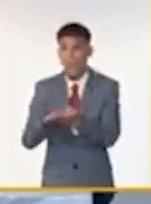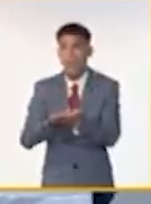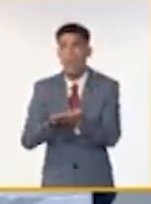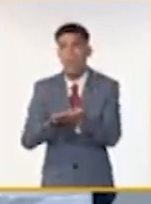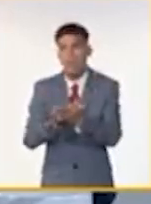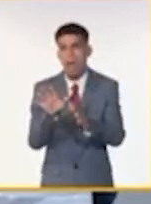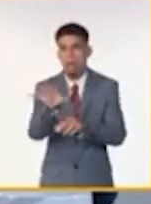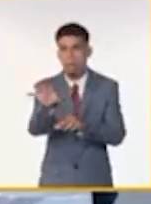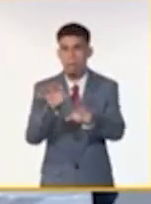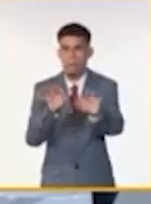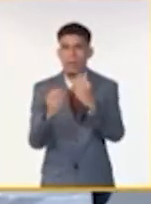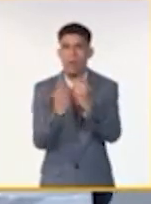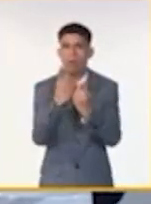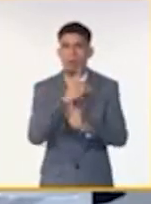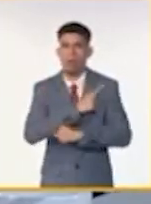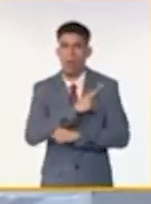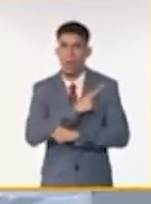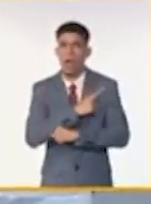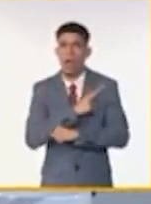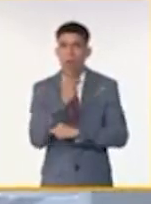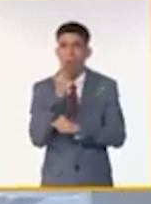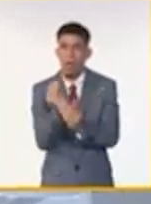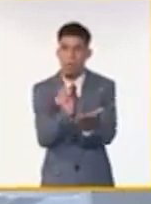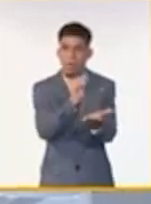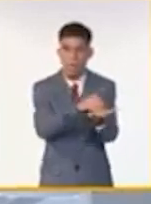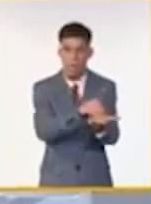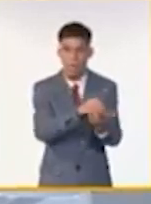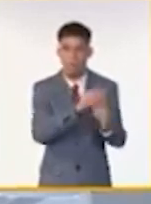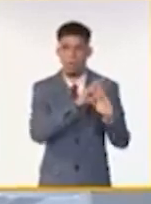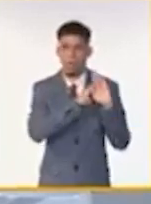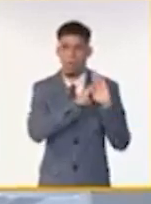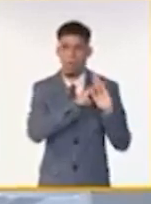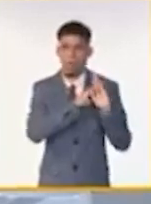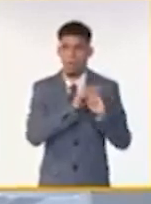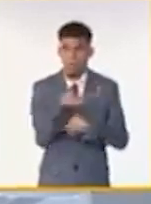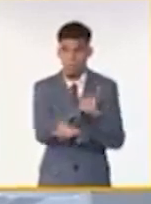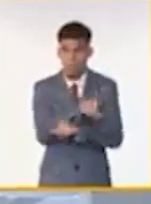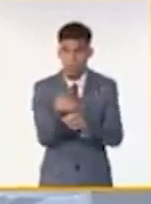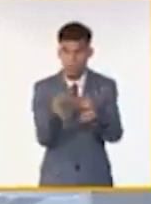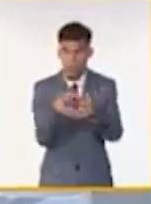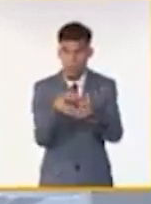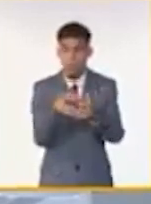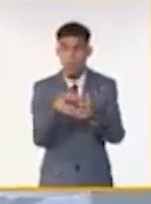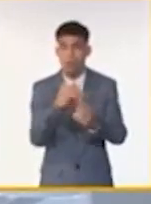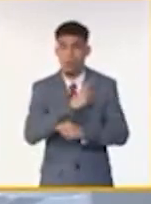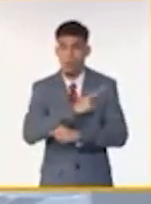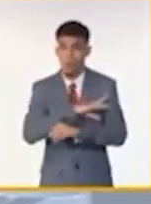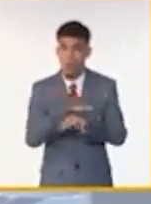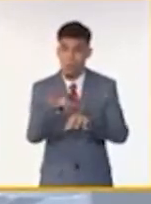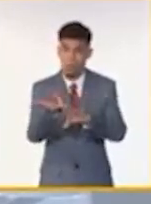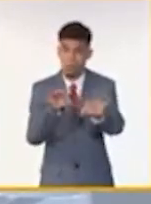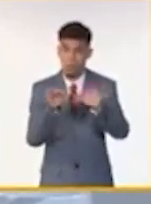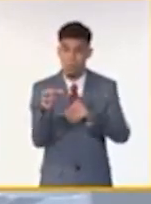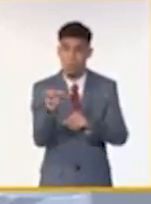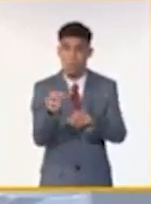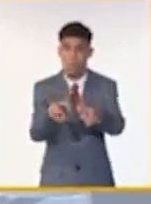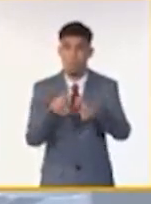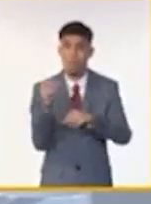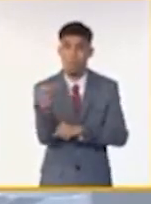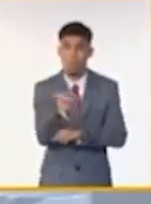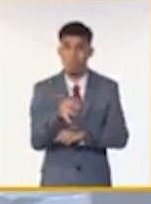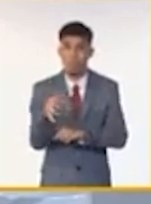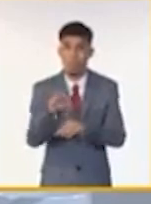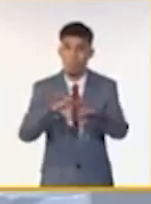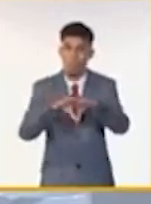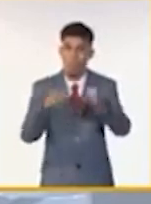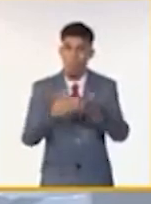lo que establece el ordenamiento jurídico esos diputados ya electos por las asambleas municipales todo el proceso previo